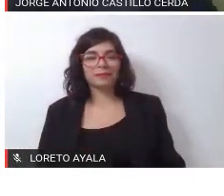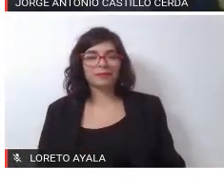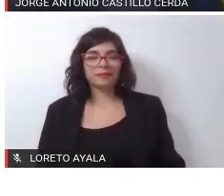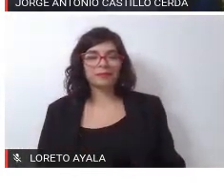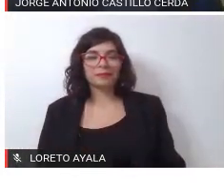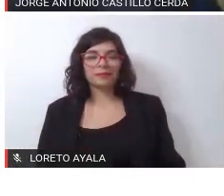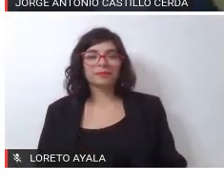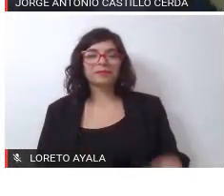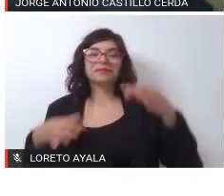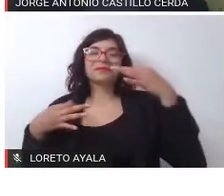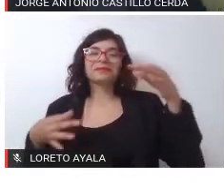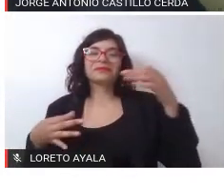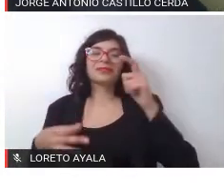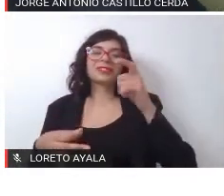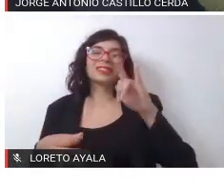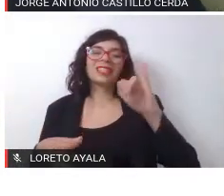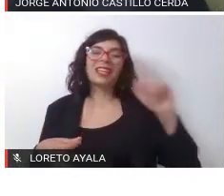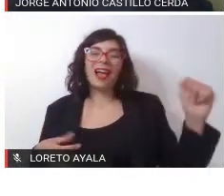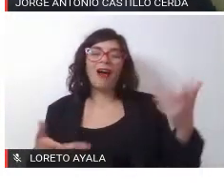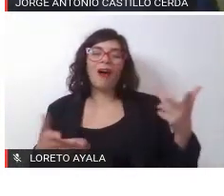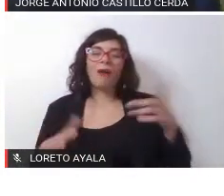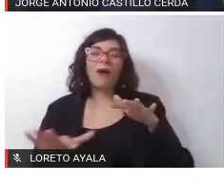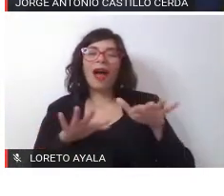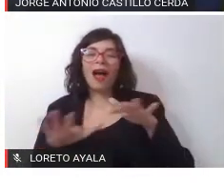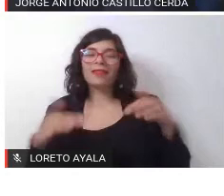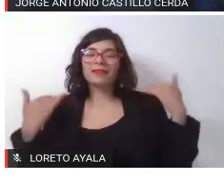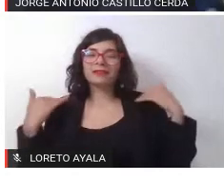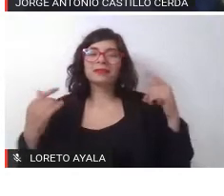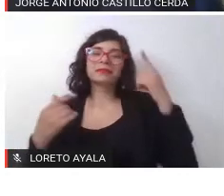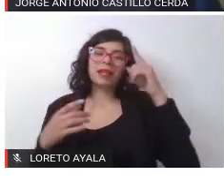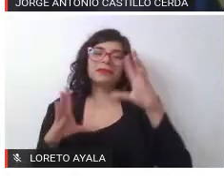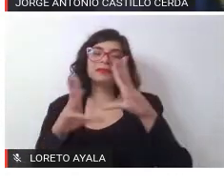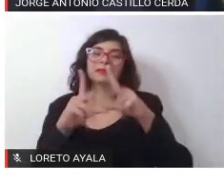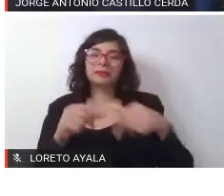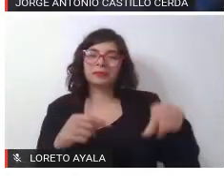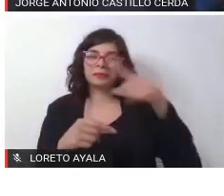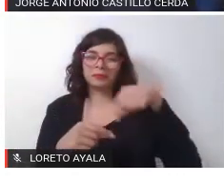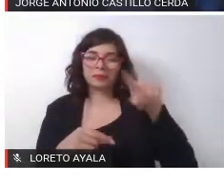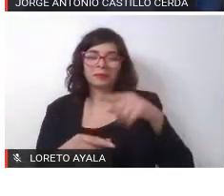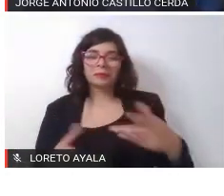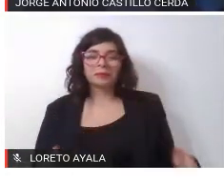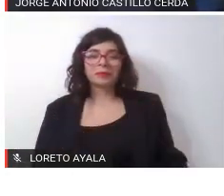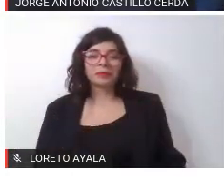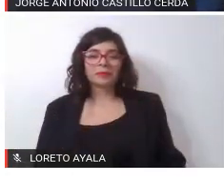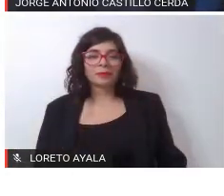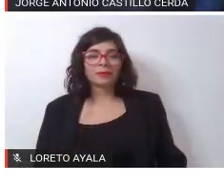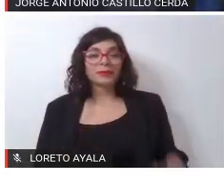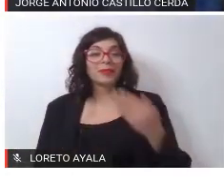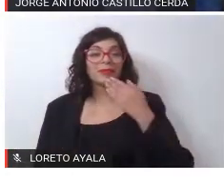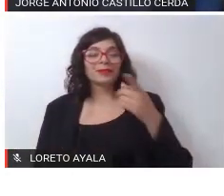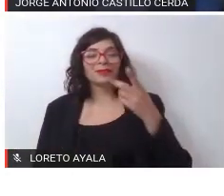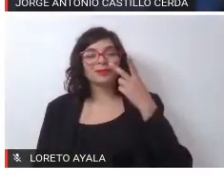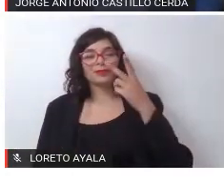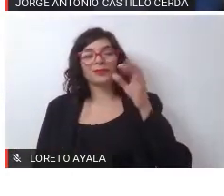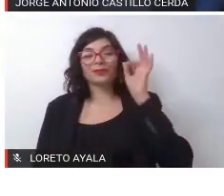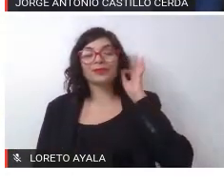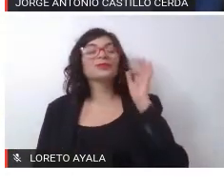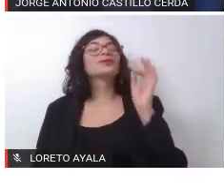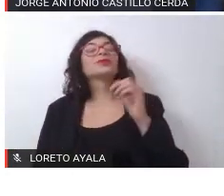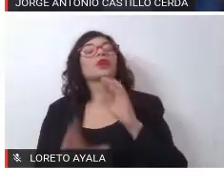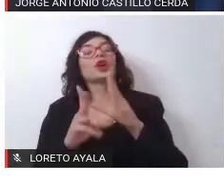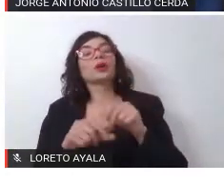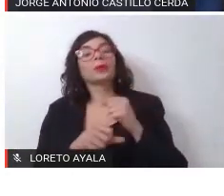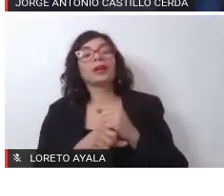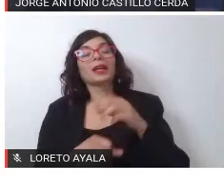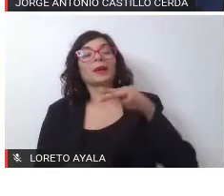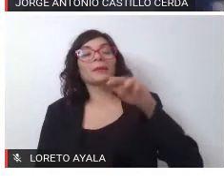física en familia durante el confinamiento. Y aquí también me deleité mucho con nuestra colega Mara y las herramientas